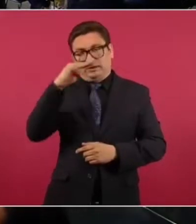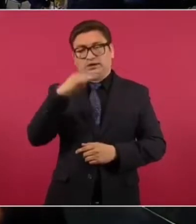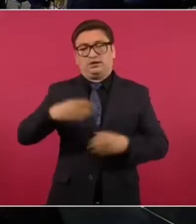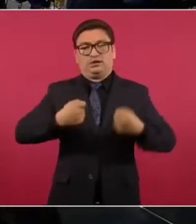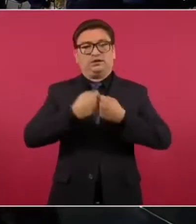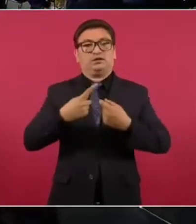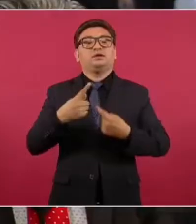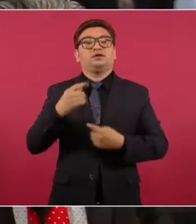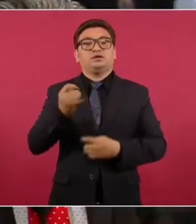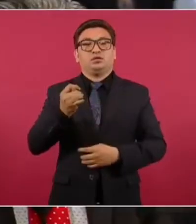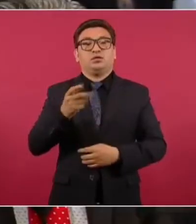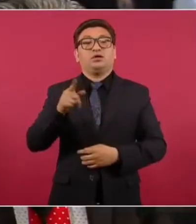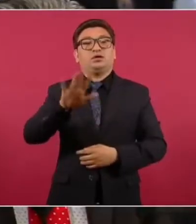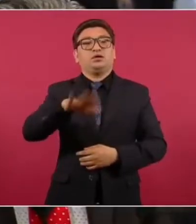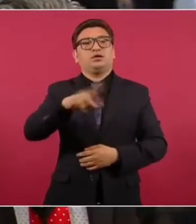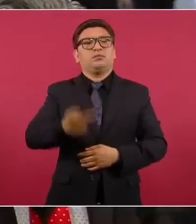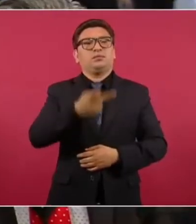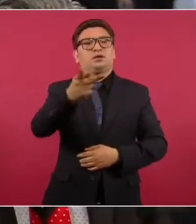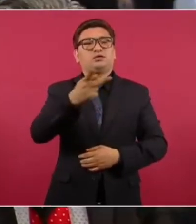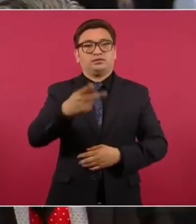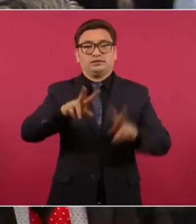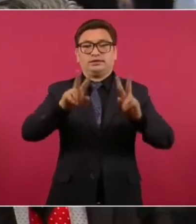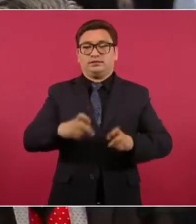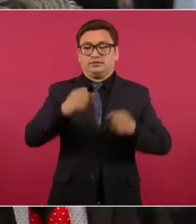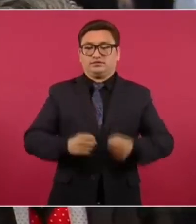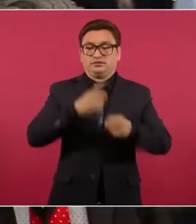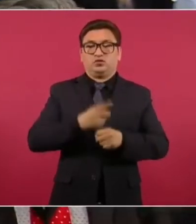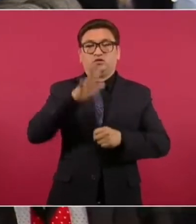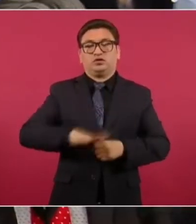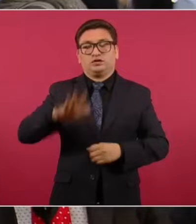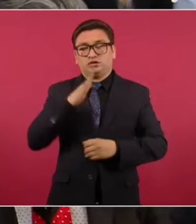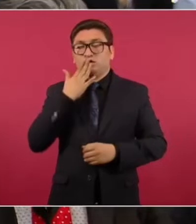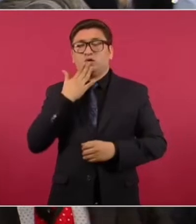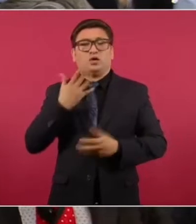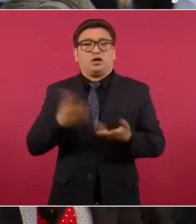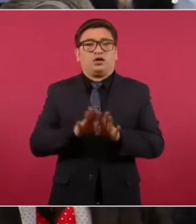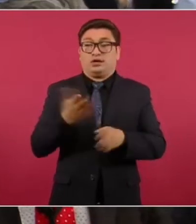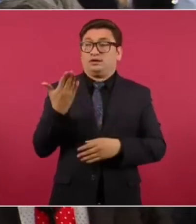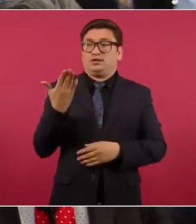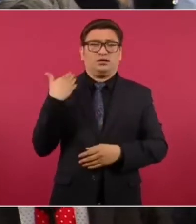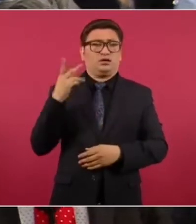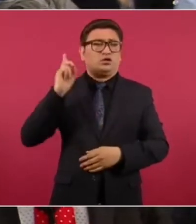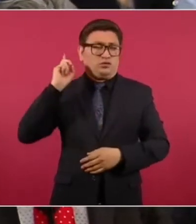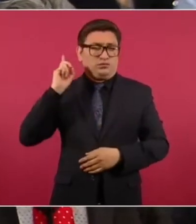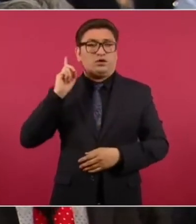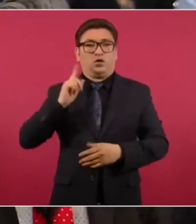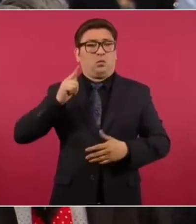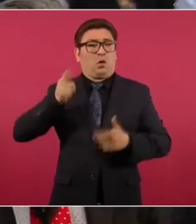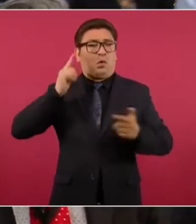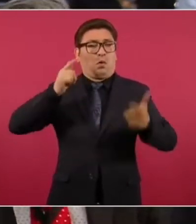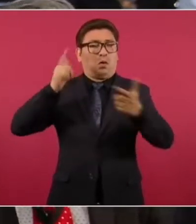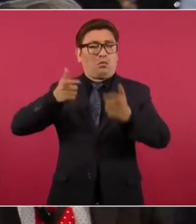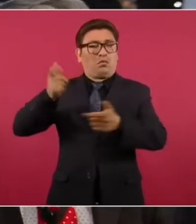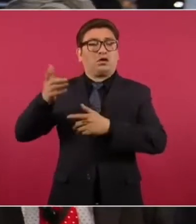de Tijuana. Presidente, preguntarle sobre la estrategia de seguridad en Sonora. El domingo hubo una balacera ahí en